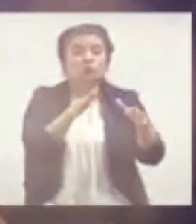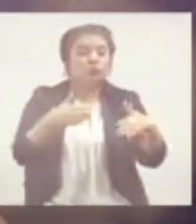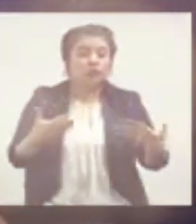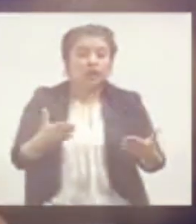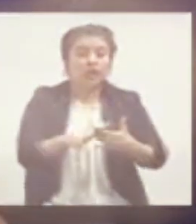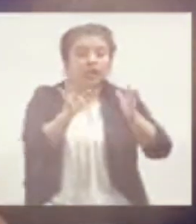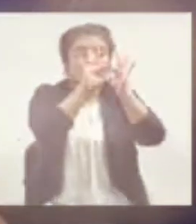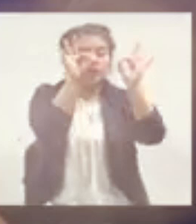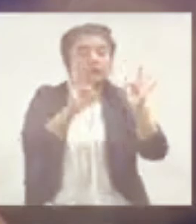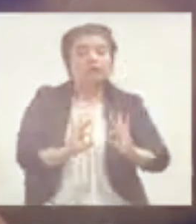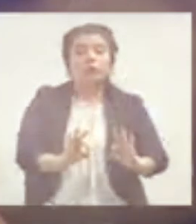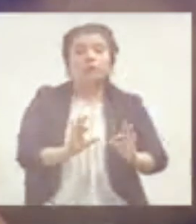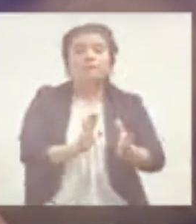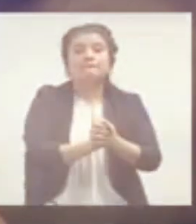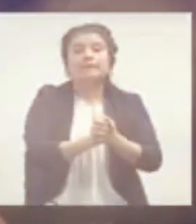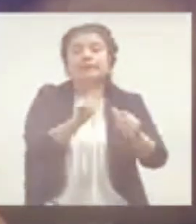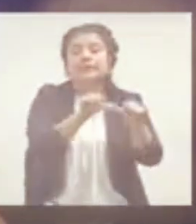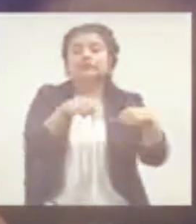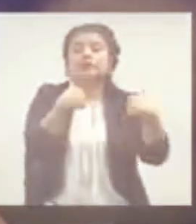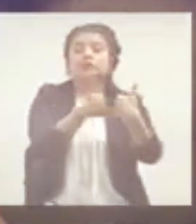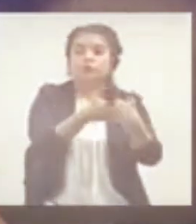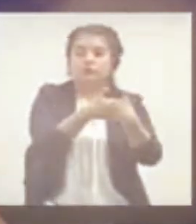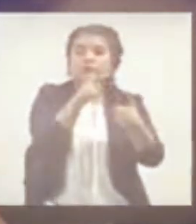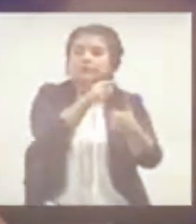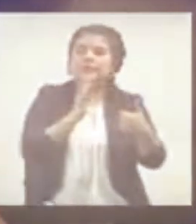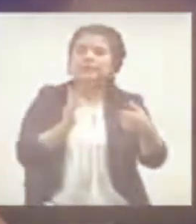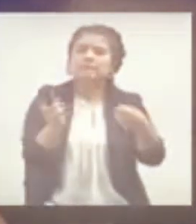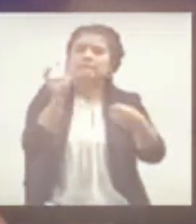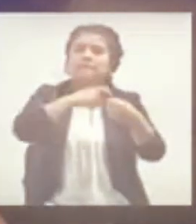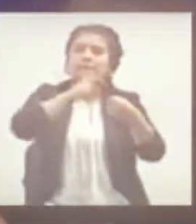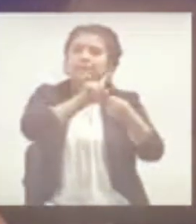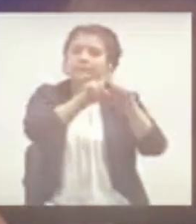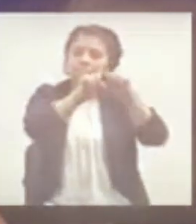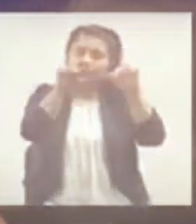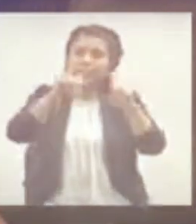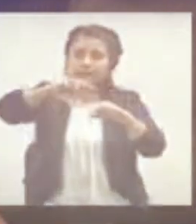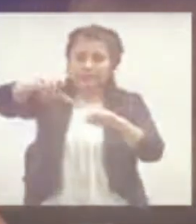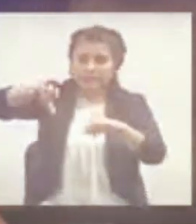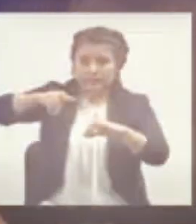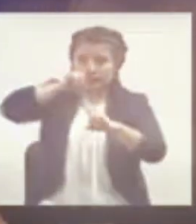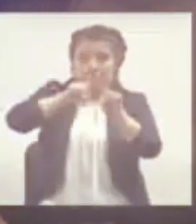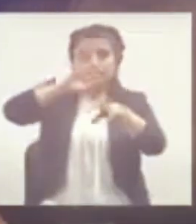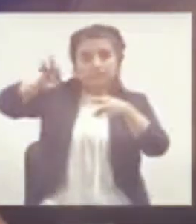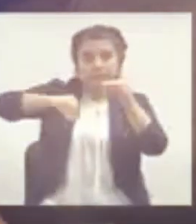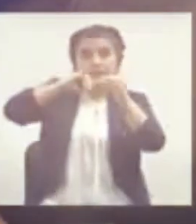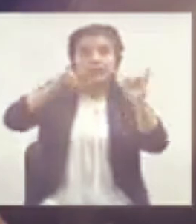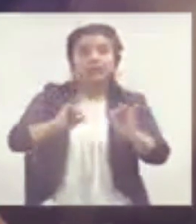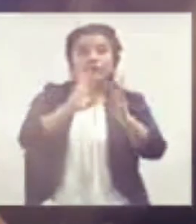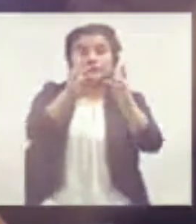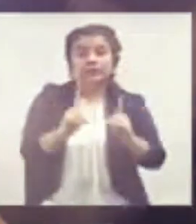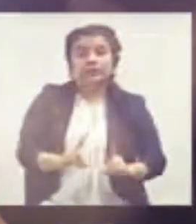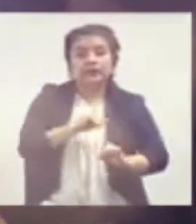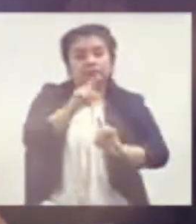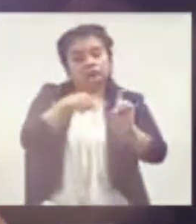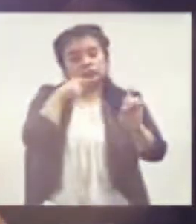el modelo corporativista, en el cual hay una participación de diferentes sectores en las integraciones de la junta directiva, pues